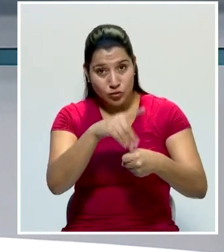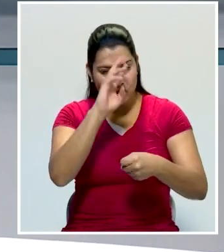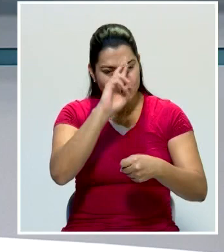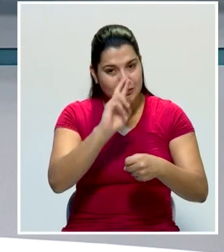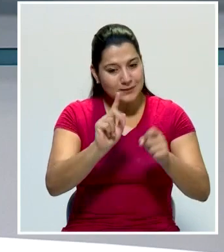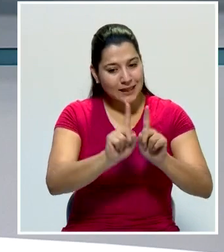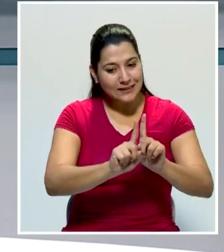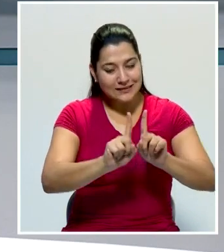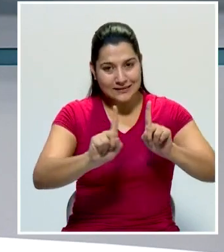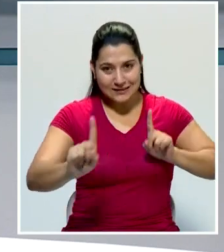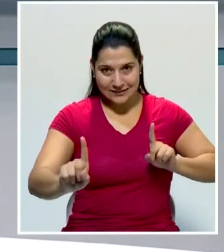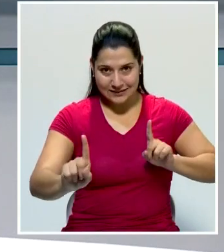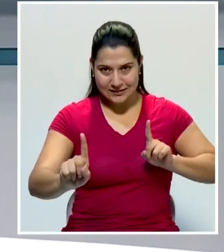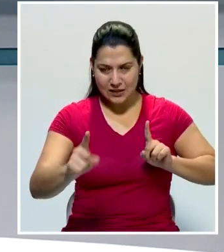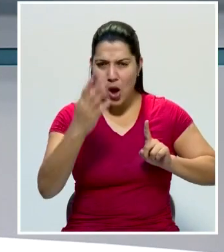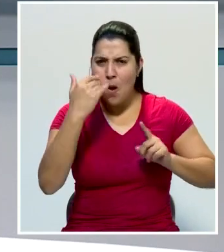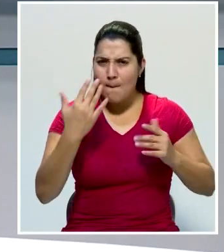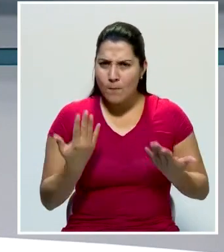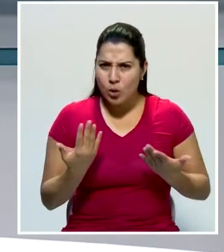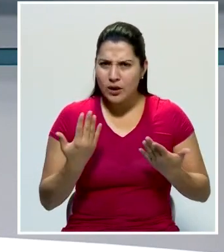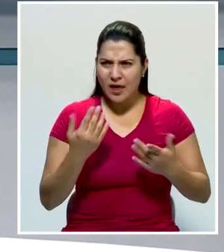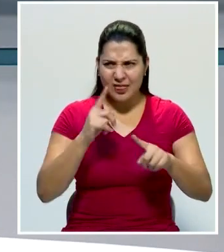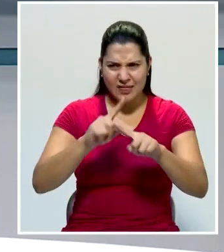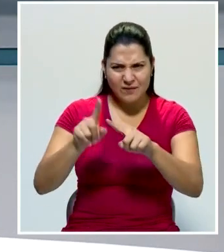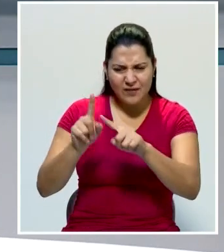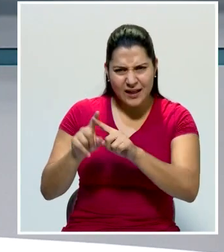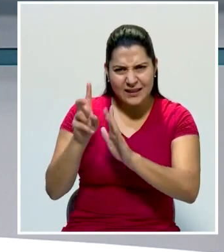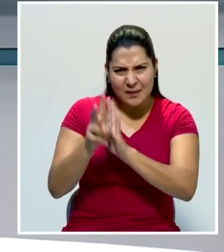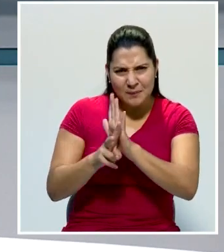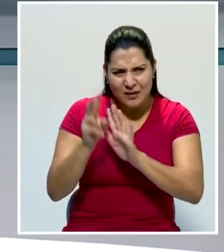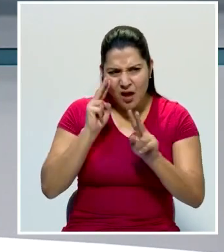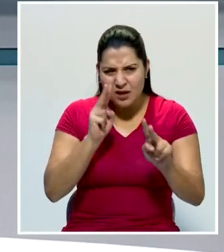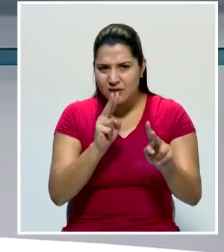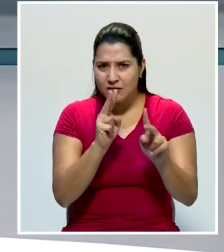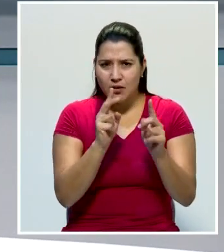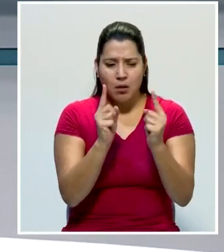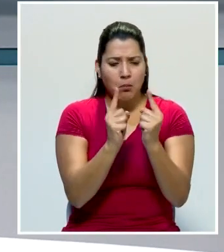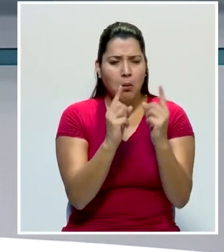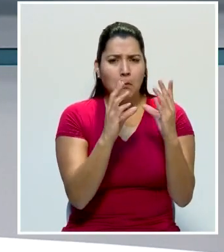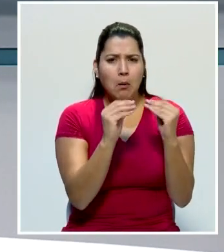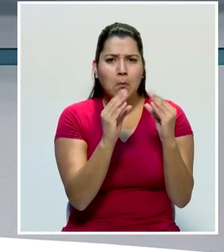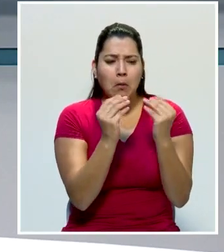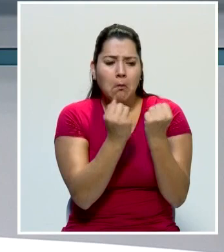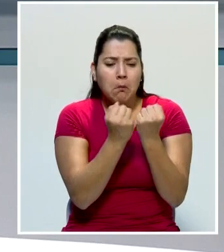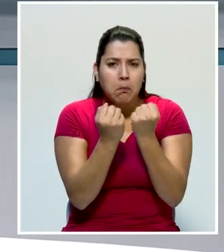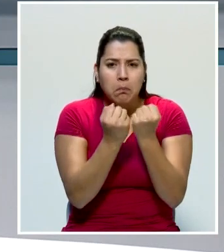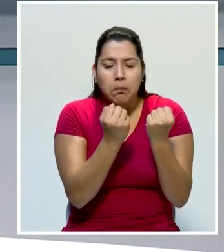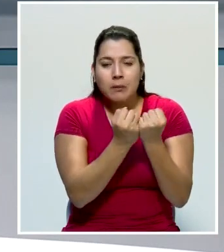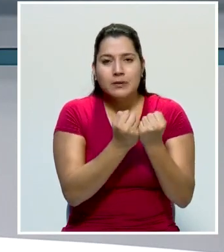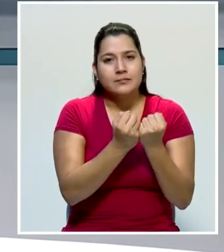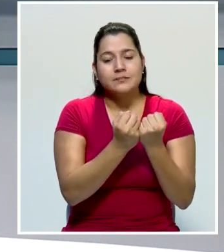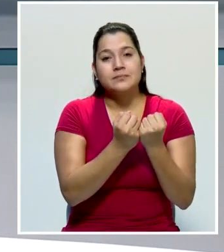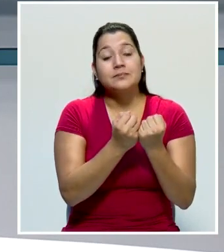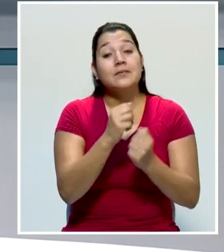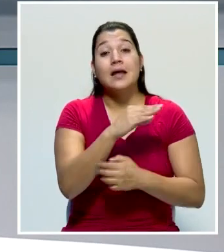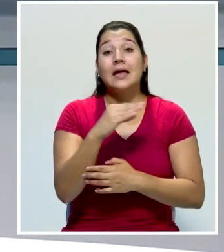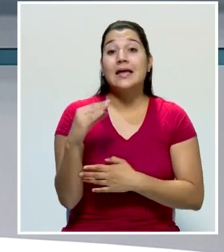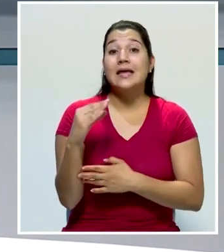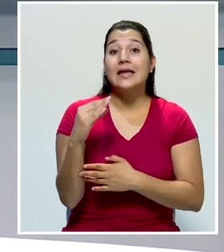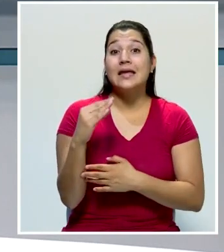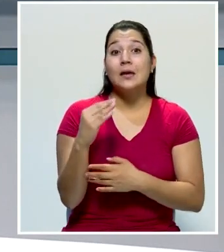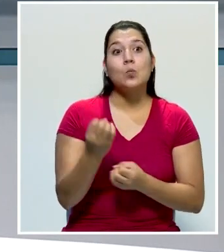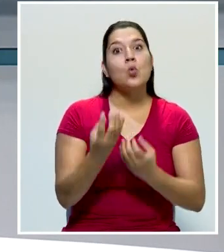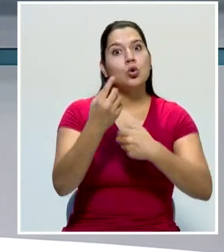las reuniones, ya que en distintos videos se los observa conversando a muy corta distancia y durante